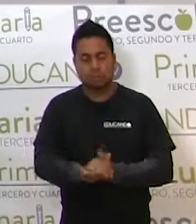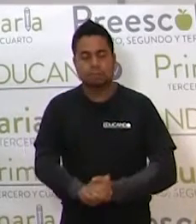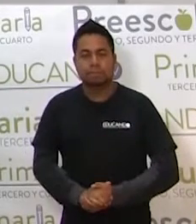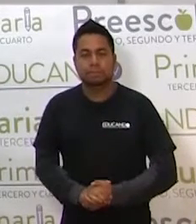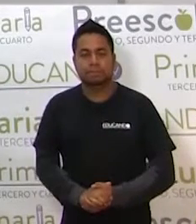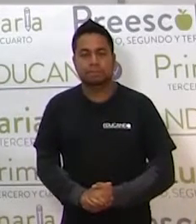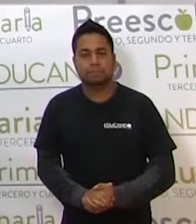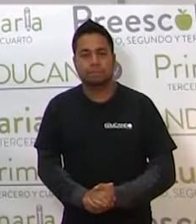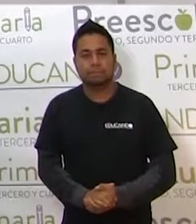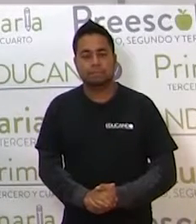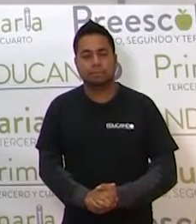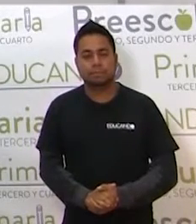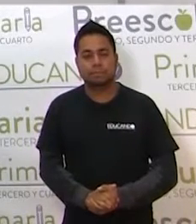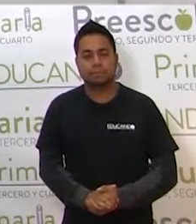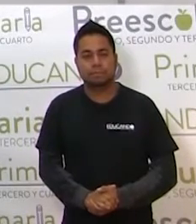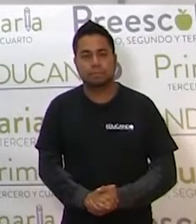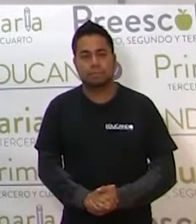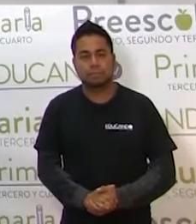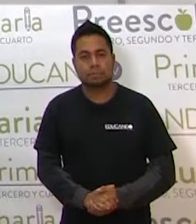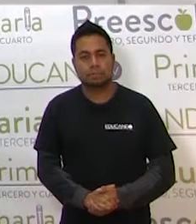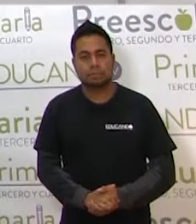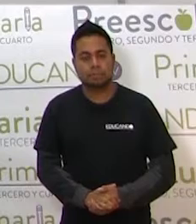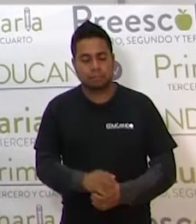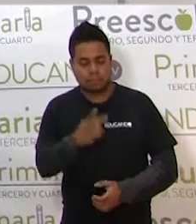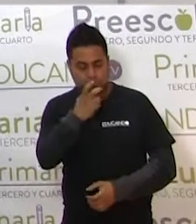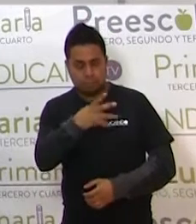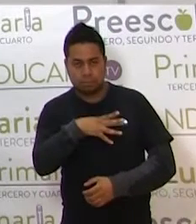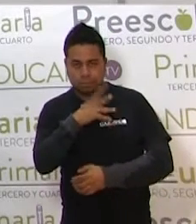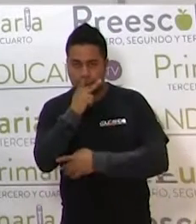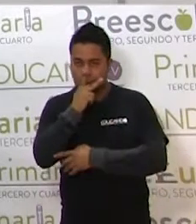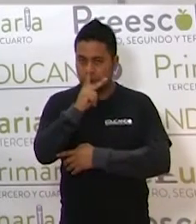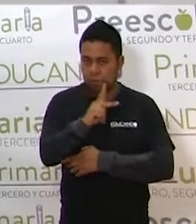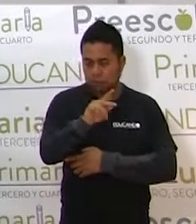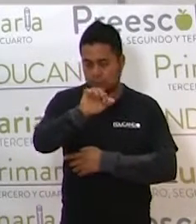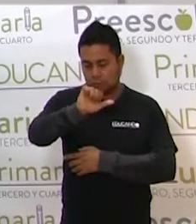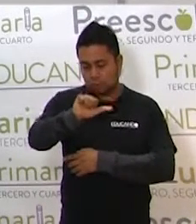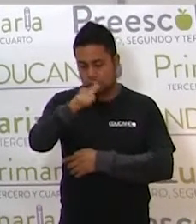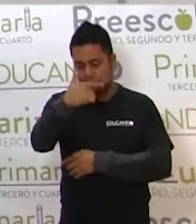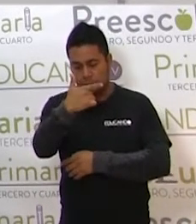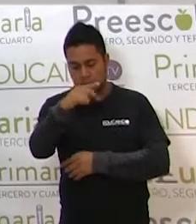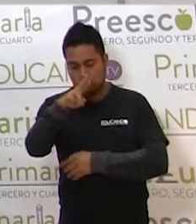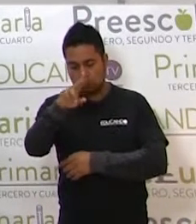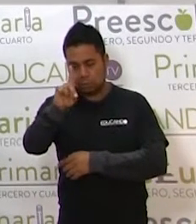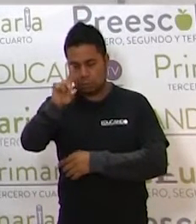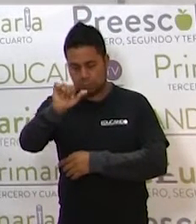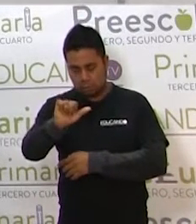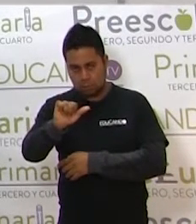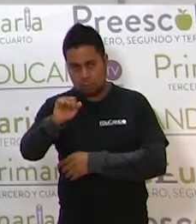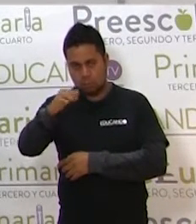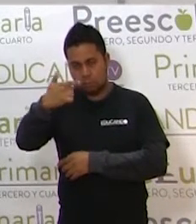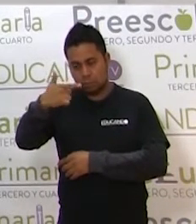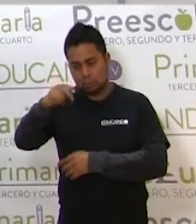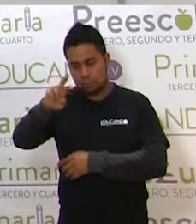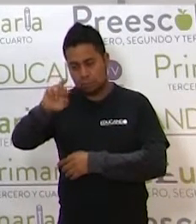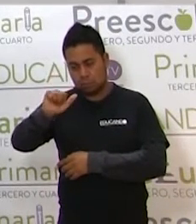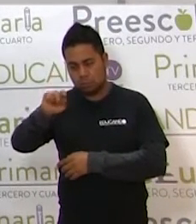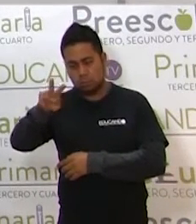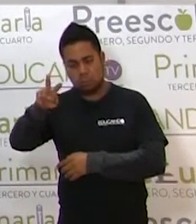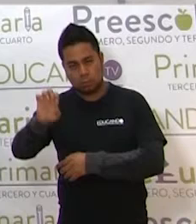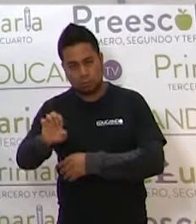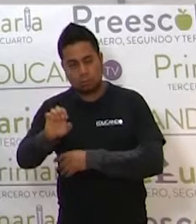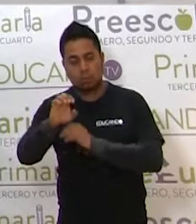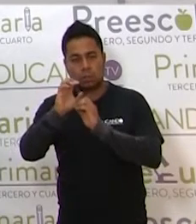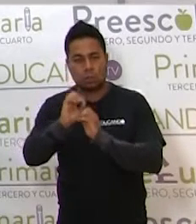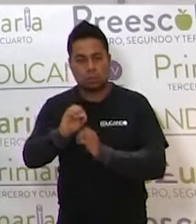bien es una palabra aguda grave o estructura según la